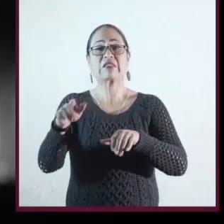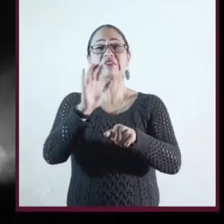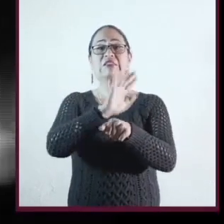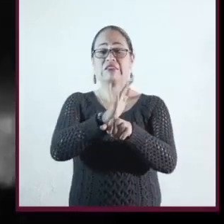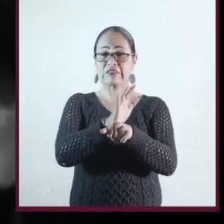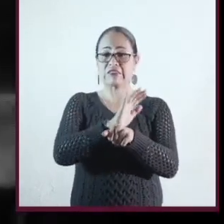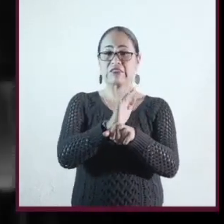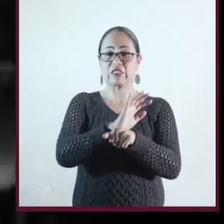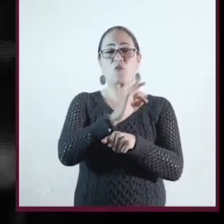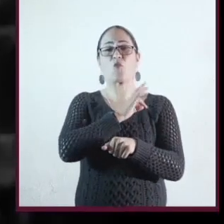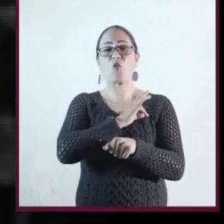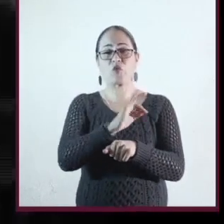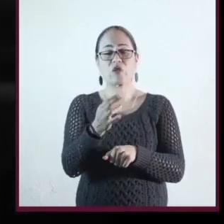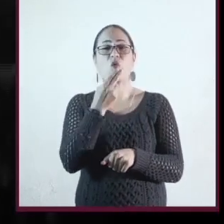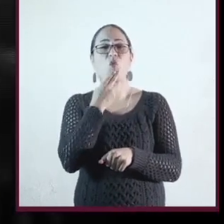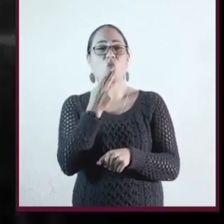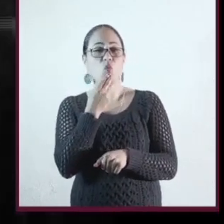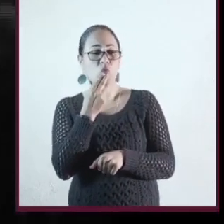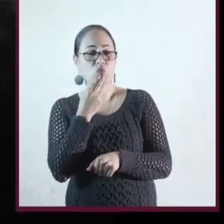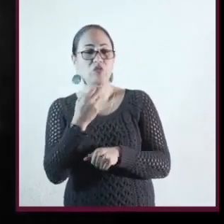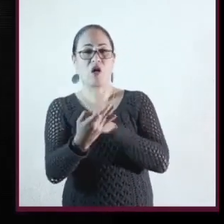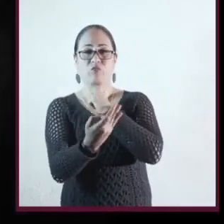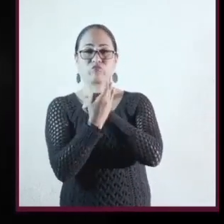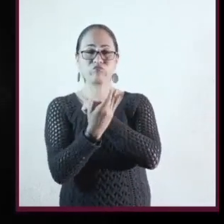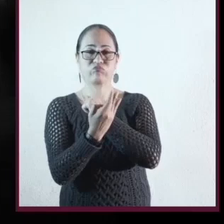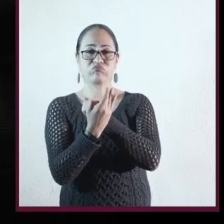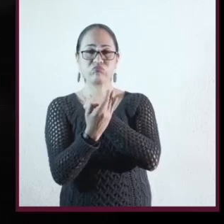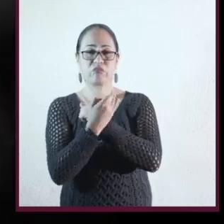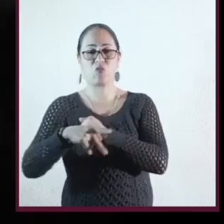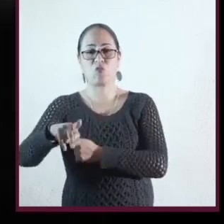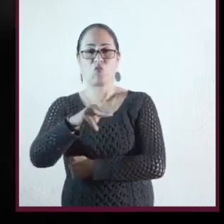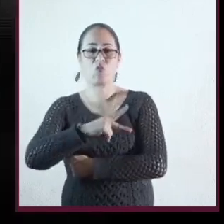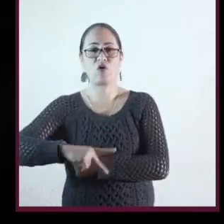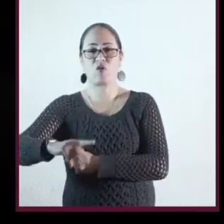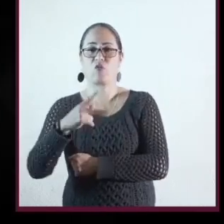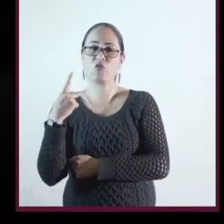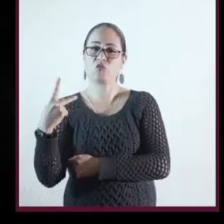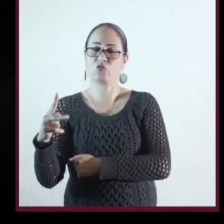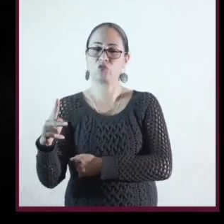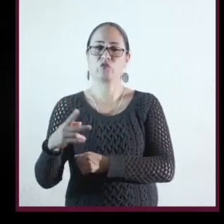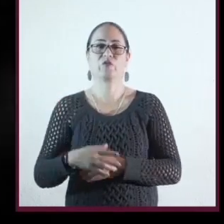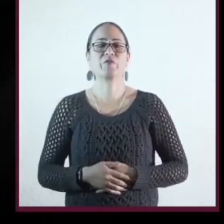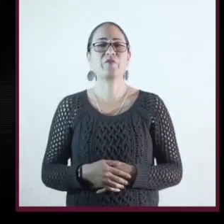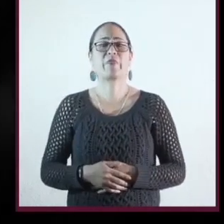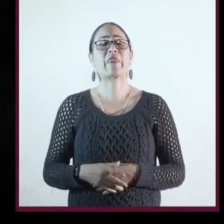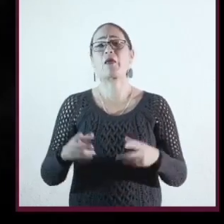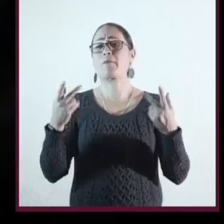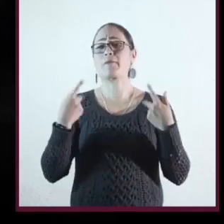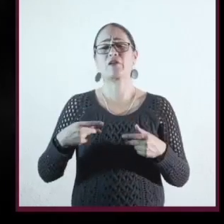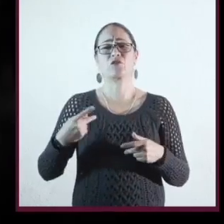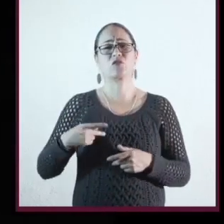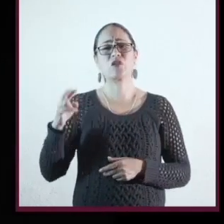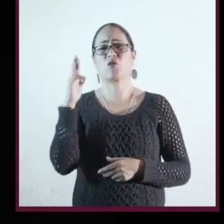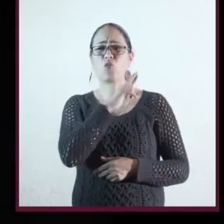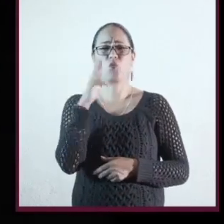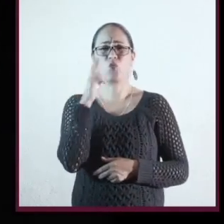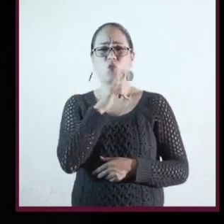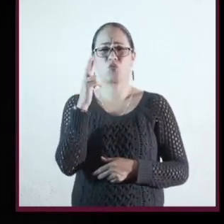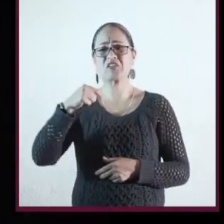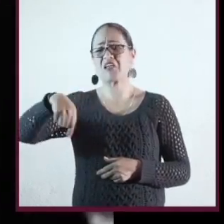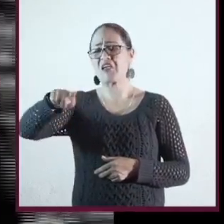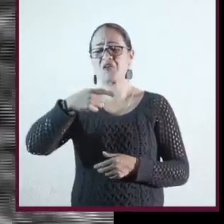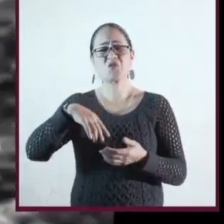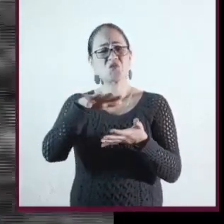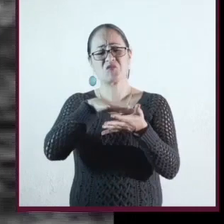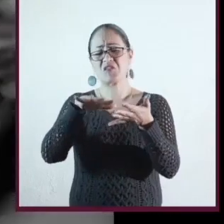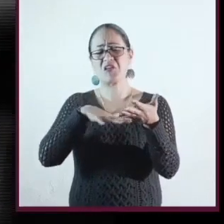Si tomamos en cuenta que casi toda la población rusa era analfabeta, el cine y la radio pronto se convirtieron en los dos medios